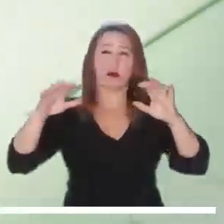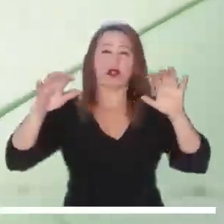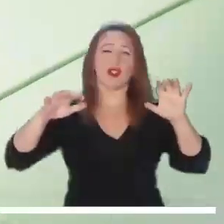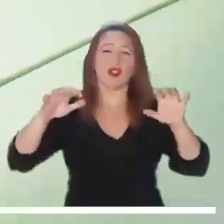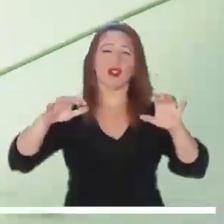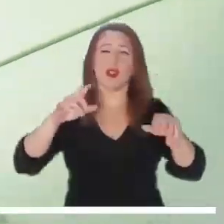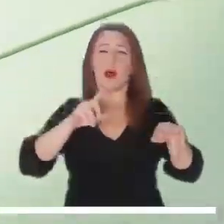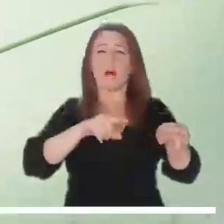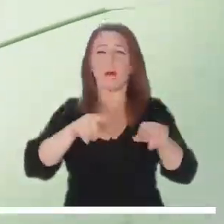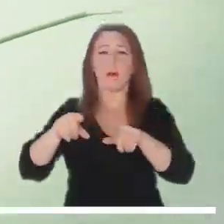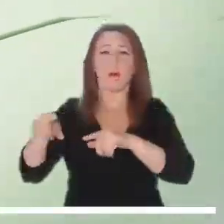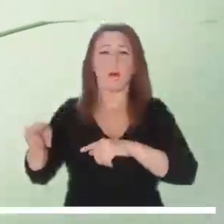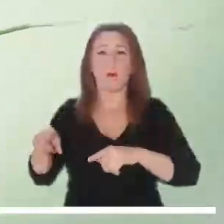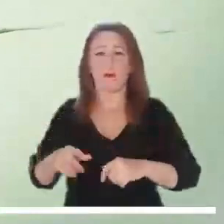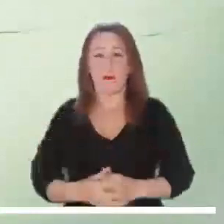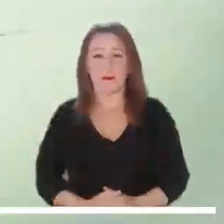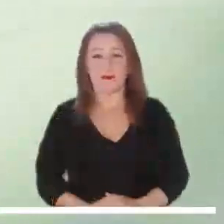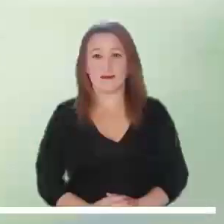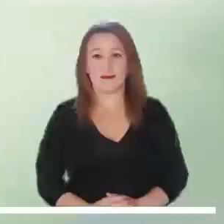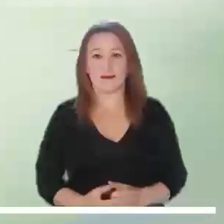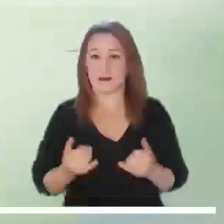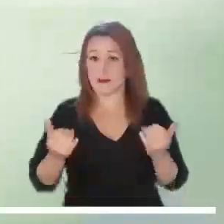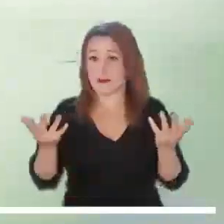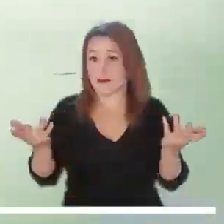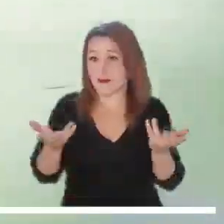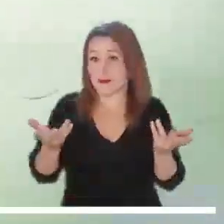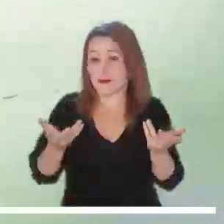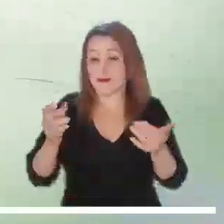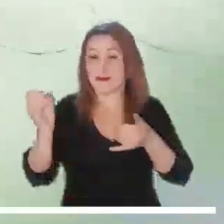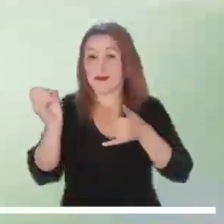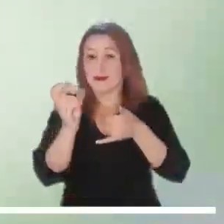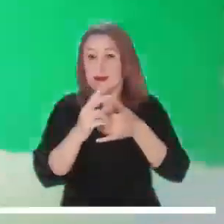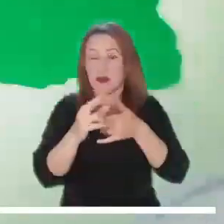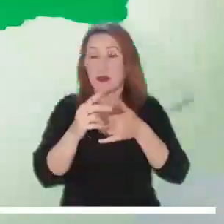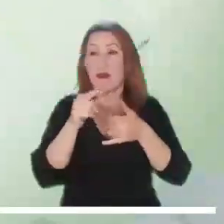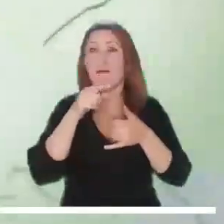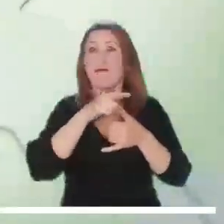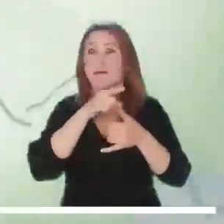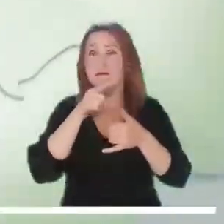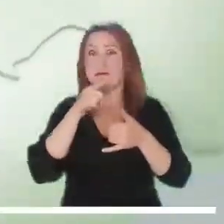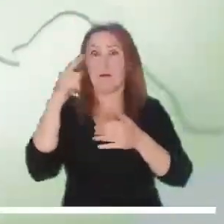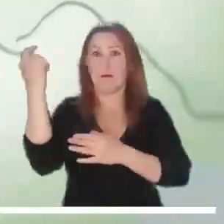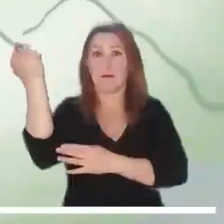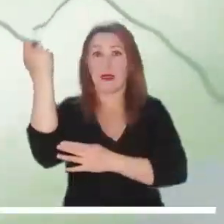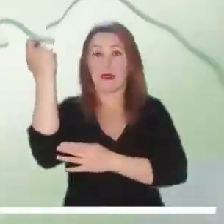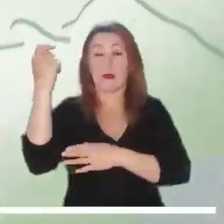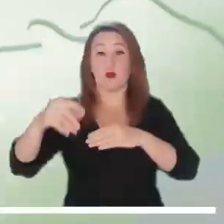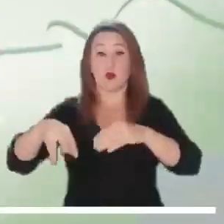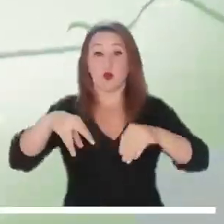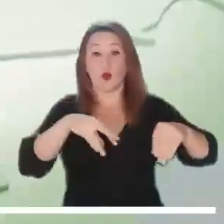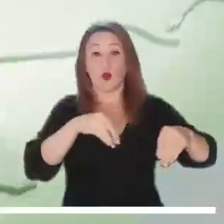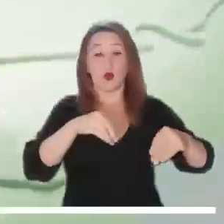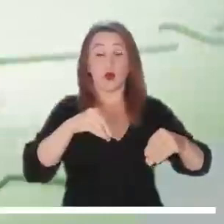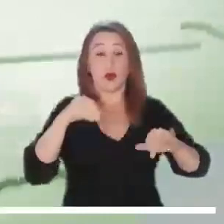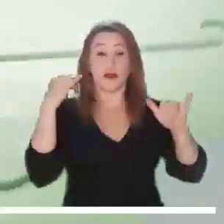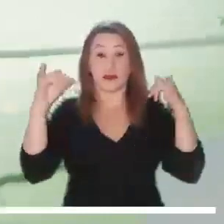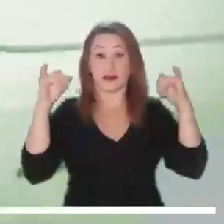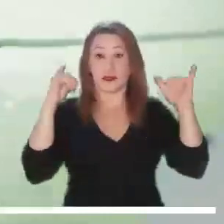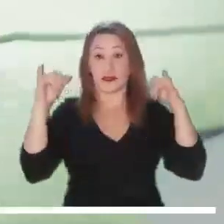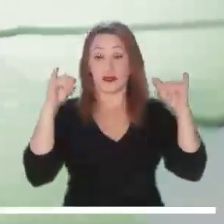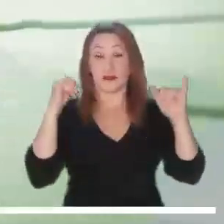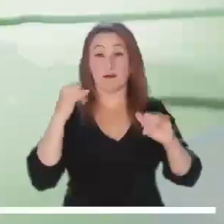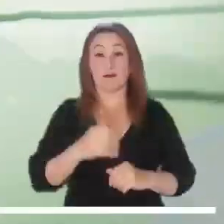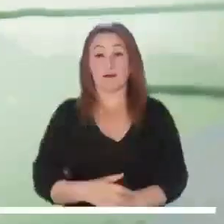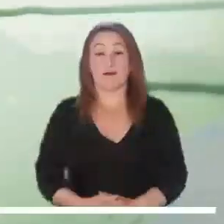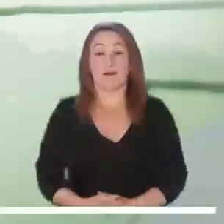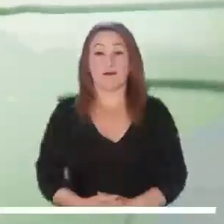espera cielo nublado y lloviznas dispersas. Ahora viajemos a la Orinoquía, donde se podrían registrar algunas precipitaciones en